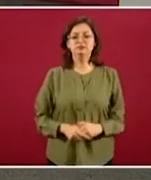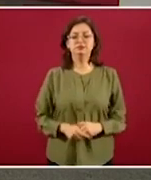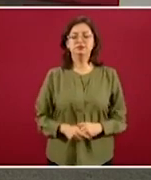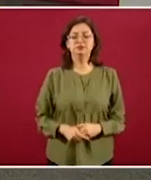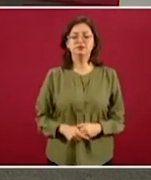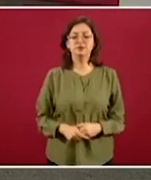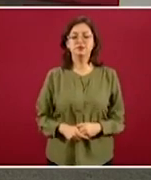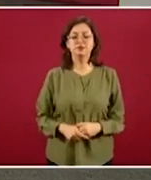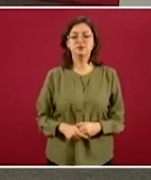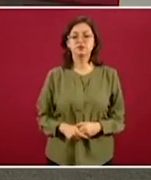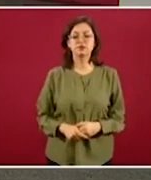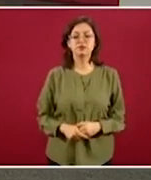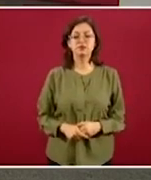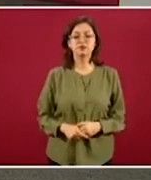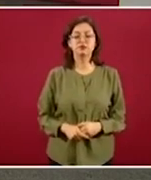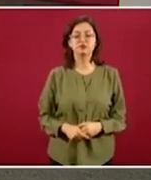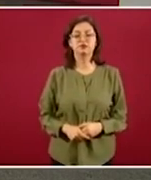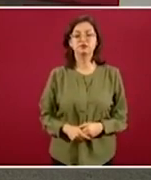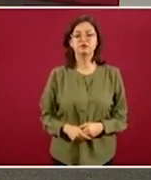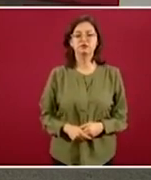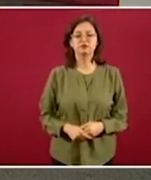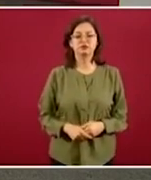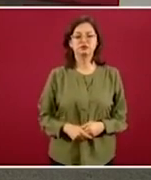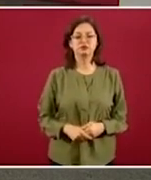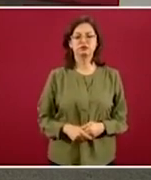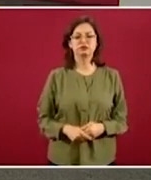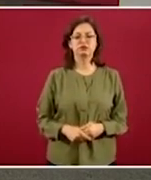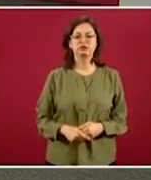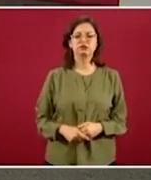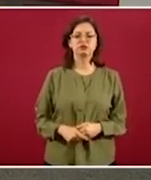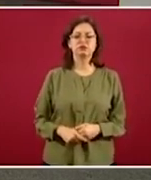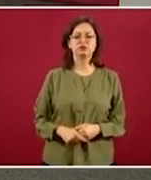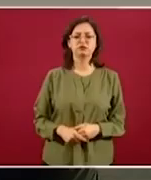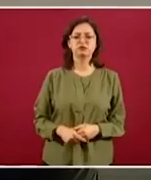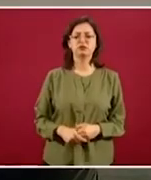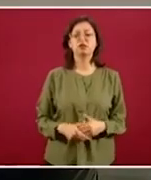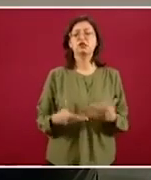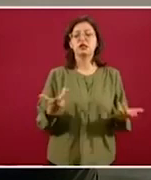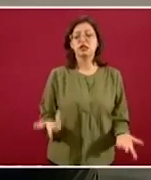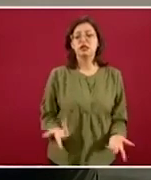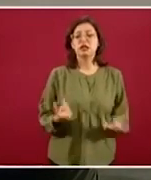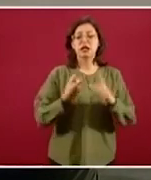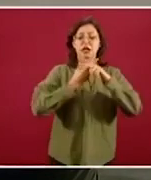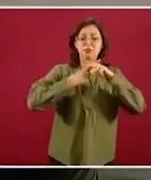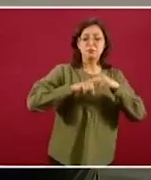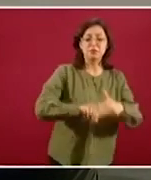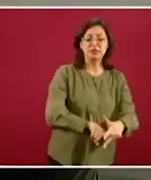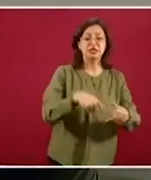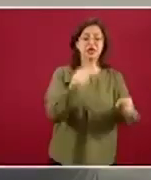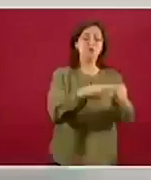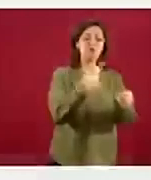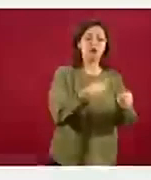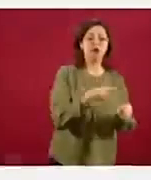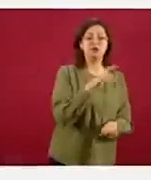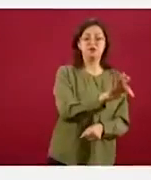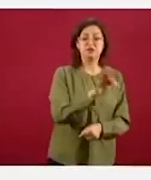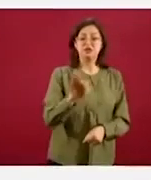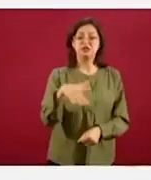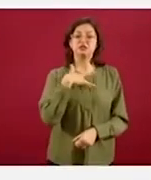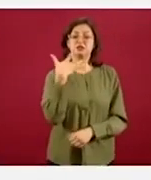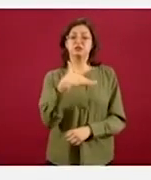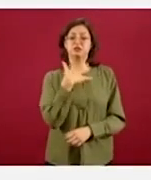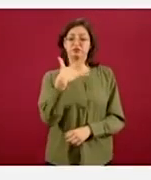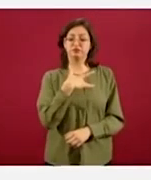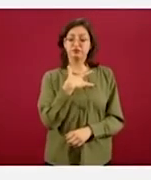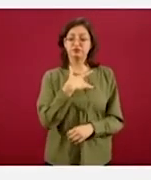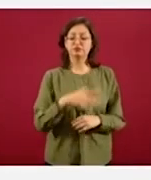la curva epidémica de casos por fecha de inicio de signos y síntomas. Como pueden ver,